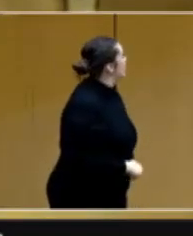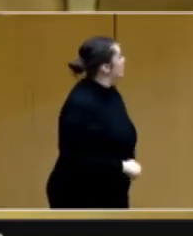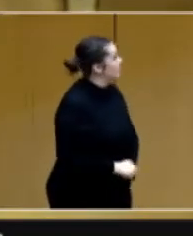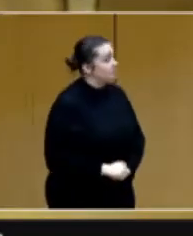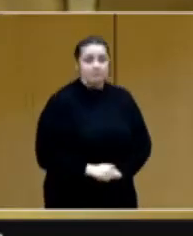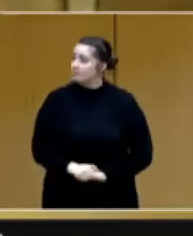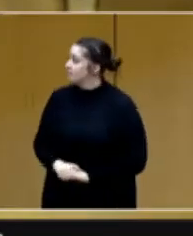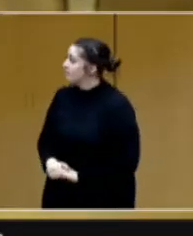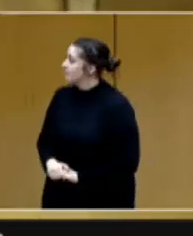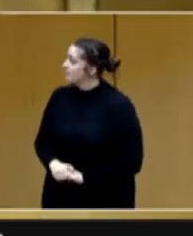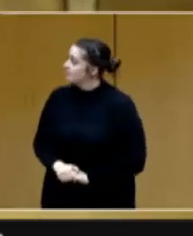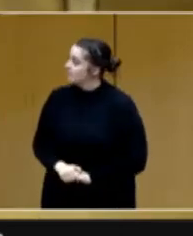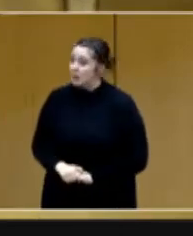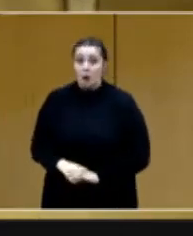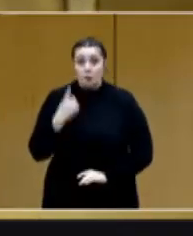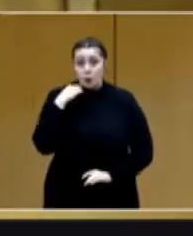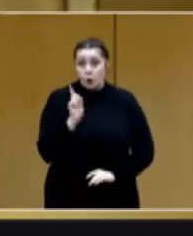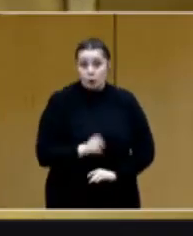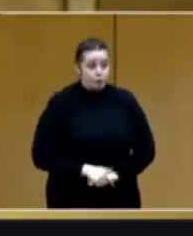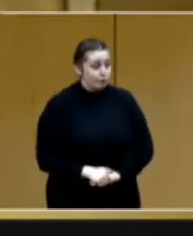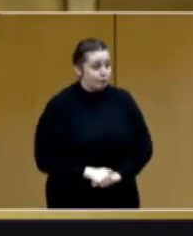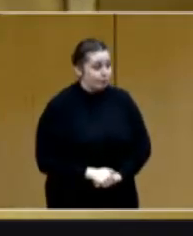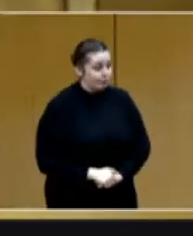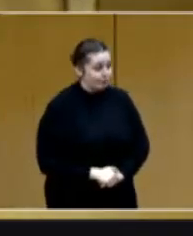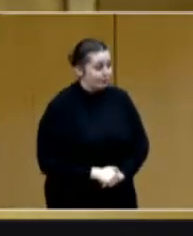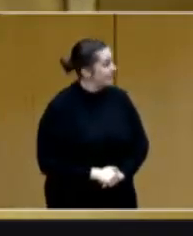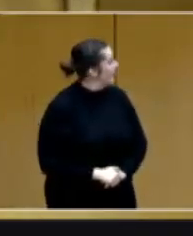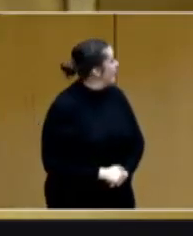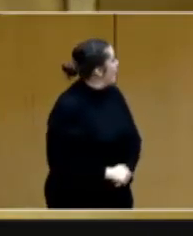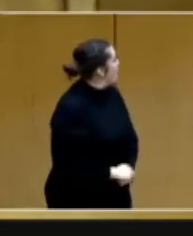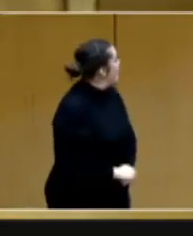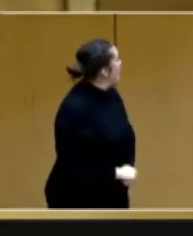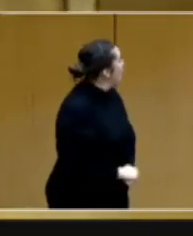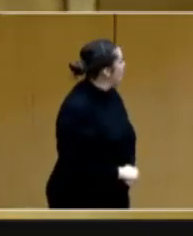oído bueno que vamos a entregar los diplomas y los premios